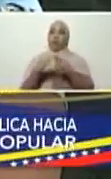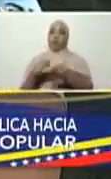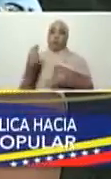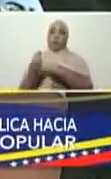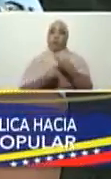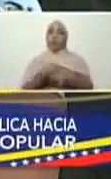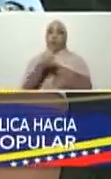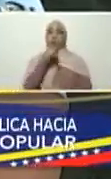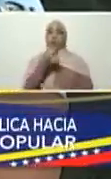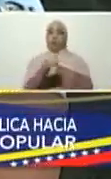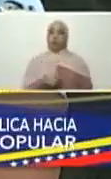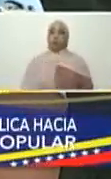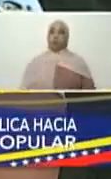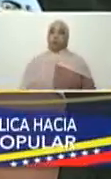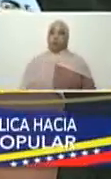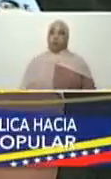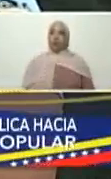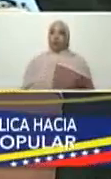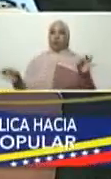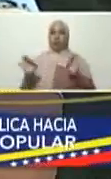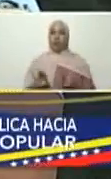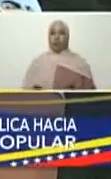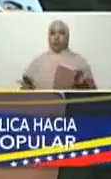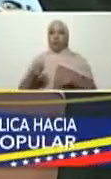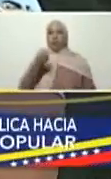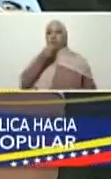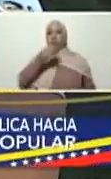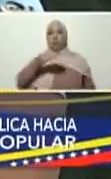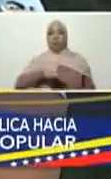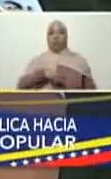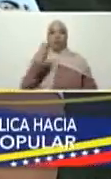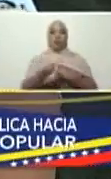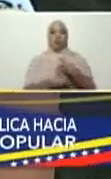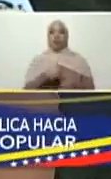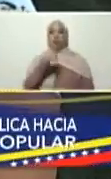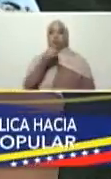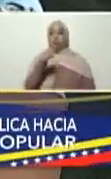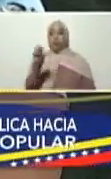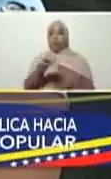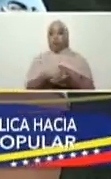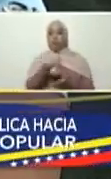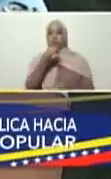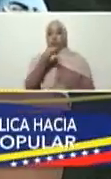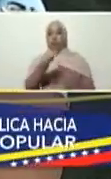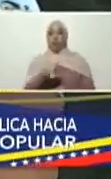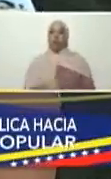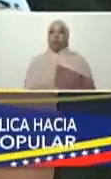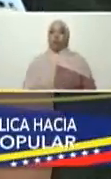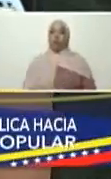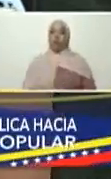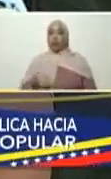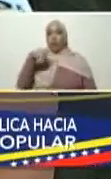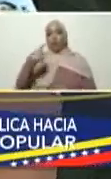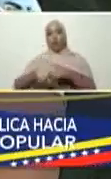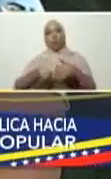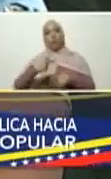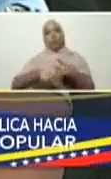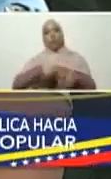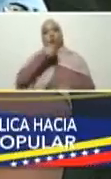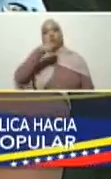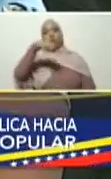ciudadana comunal debe ser el nuevo sujeto histórico de cambio. Usted habla ahorita de las reflexiones históricas y los procesos históricos que ha